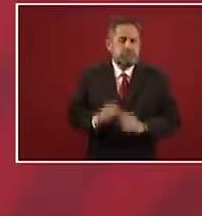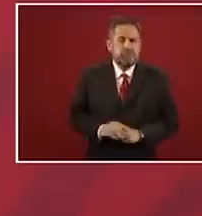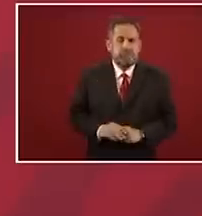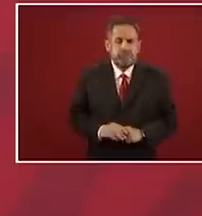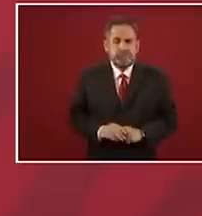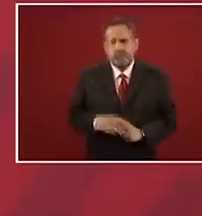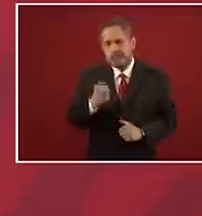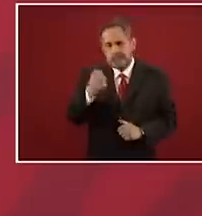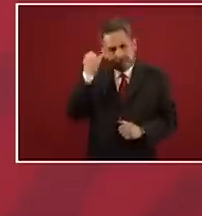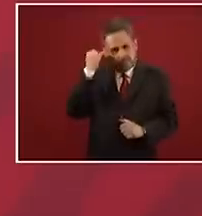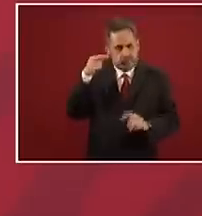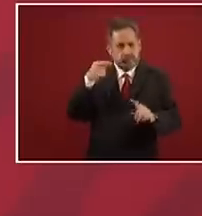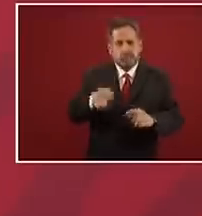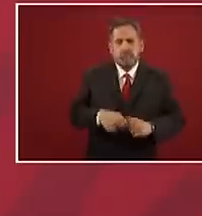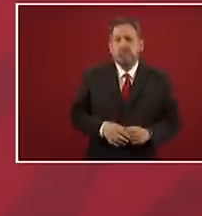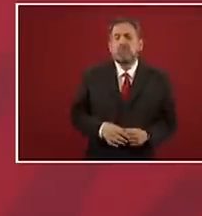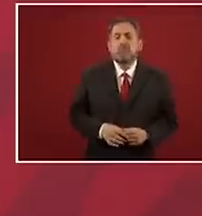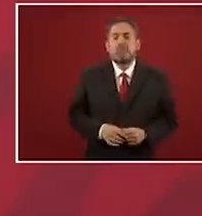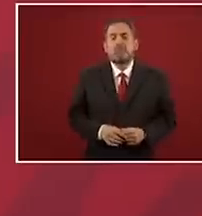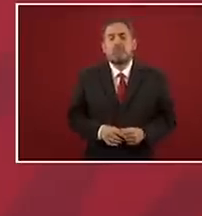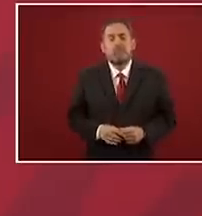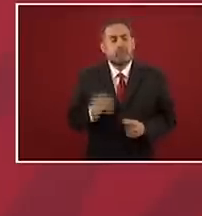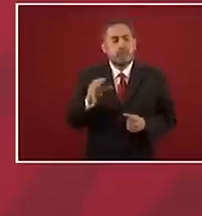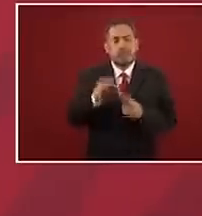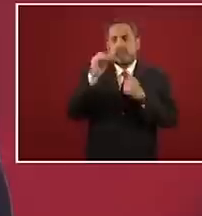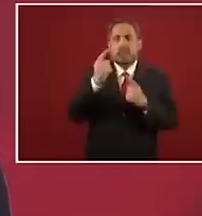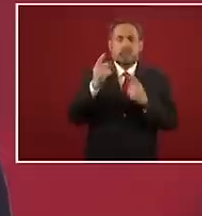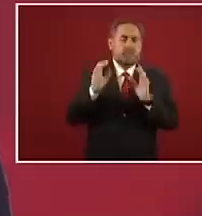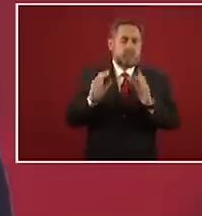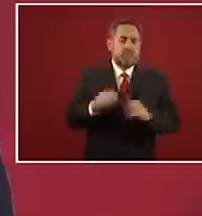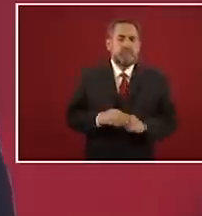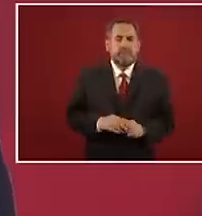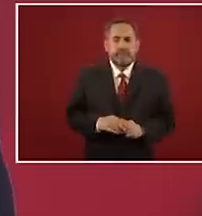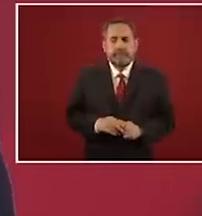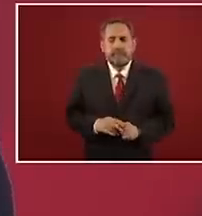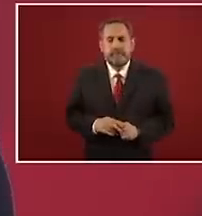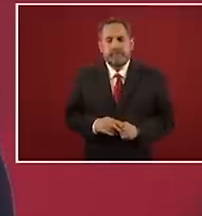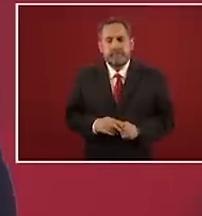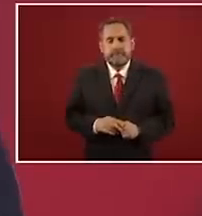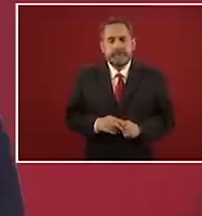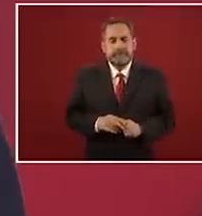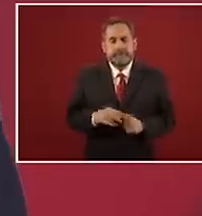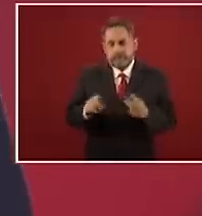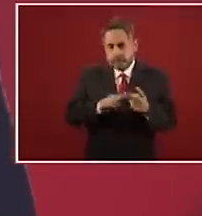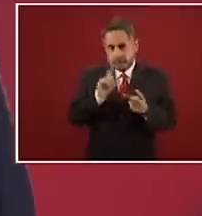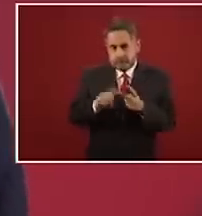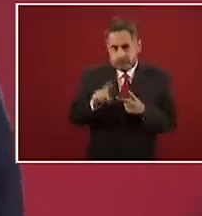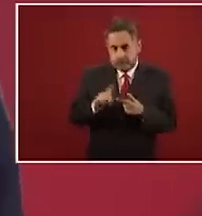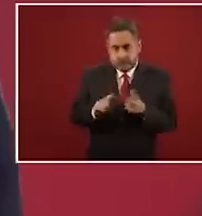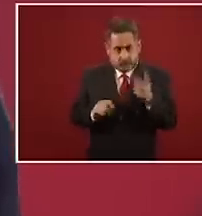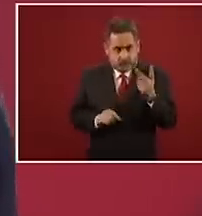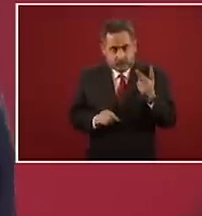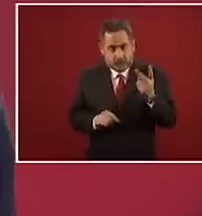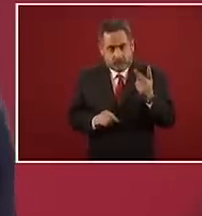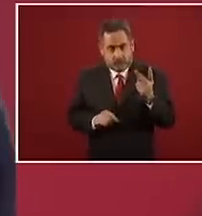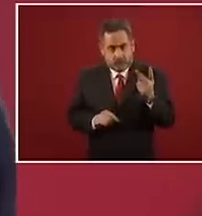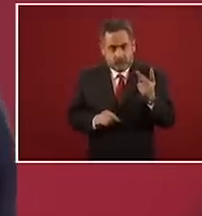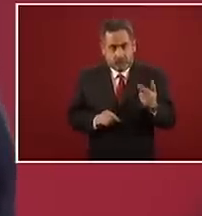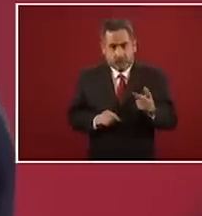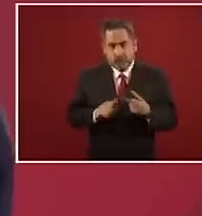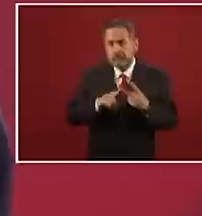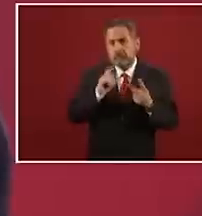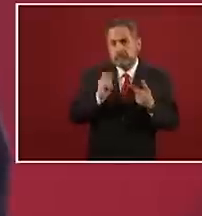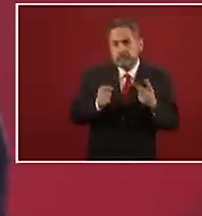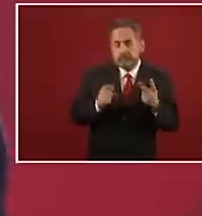una opción. Lo segundo